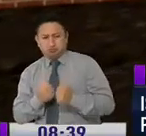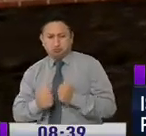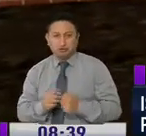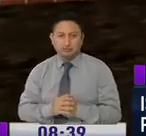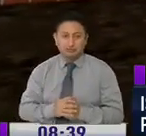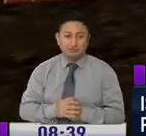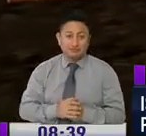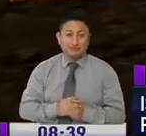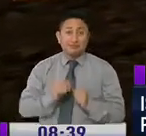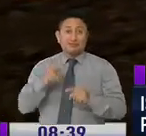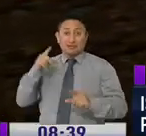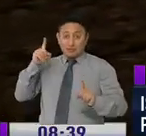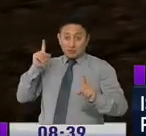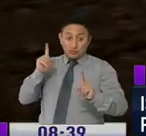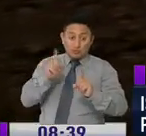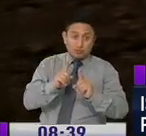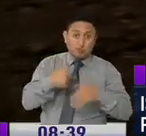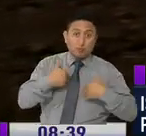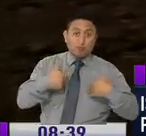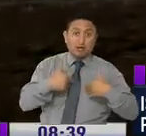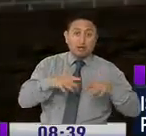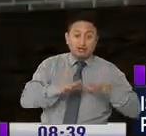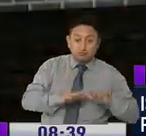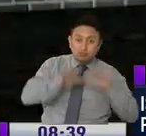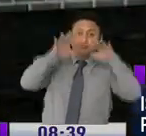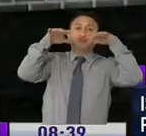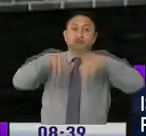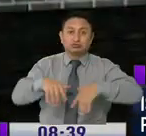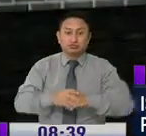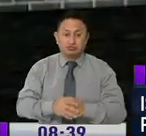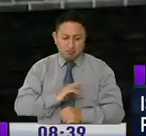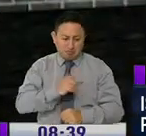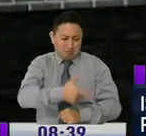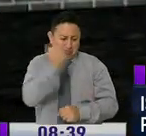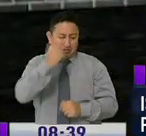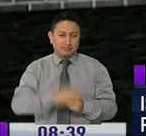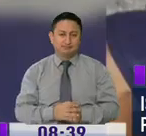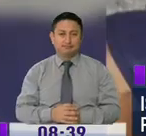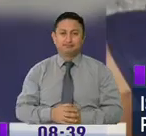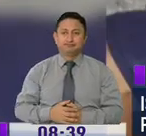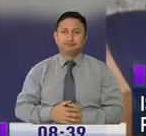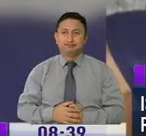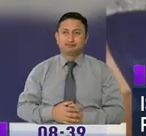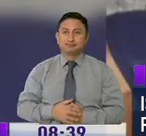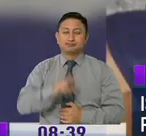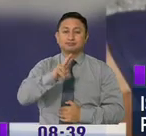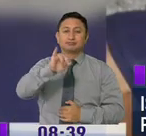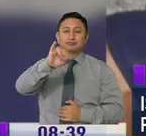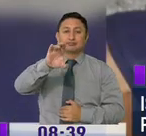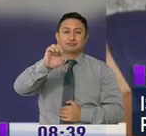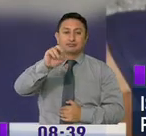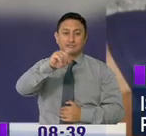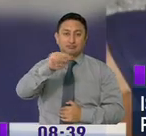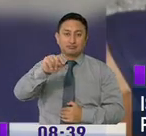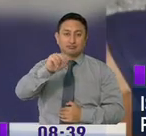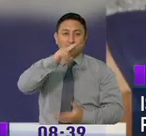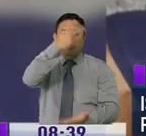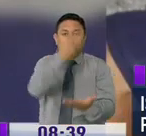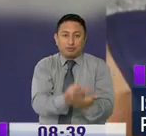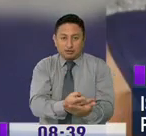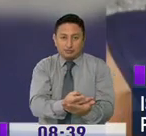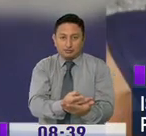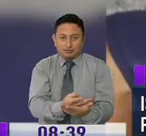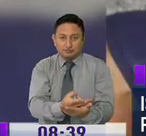puerta. A lo que ellos van a entrar, mi perro salta y ahí le pegan el tiro a mi perro y lo mata. Ricardo quedó tendido sobre la sala de su